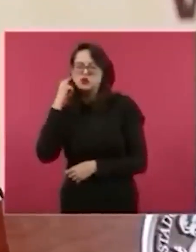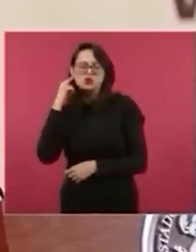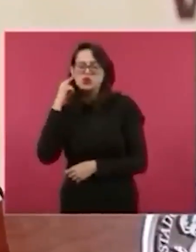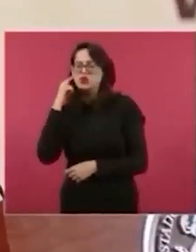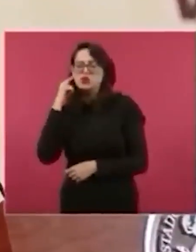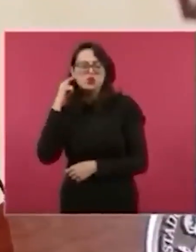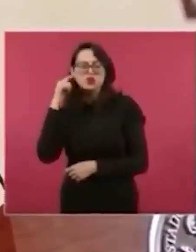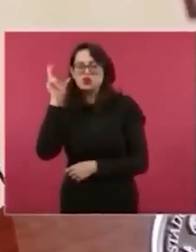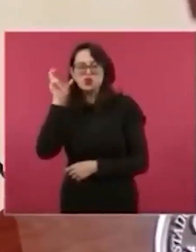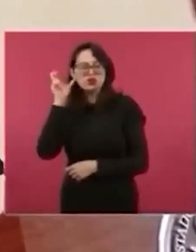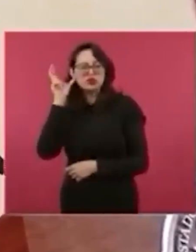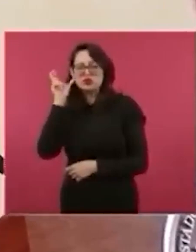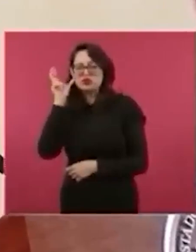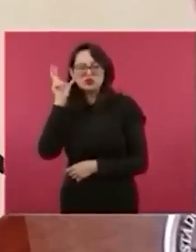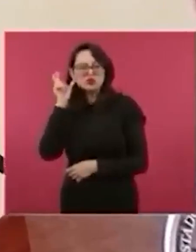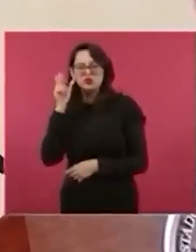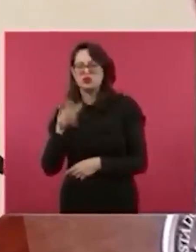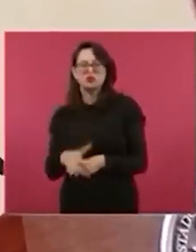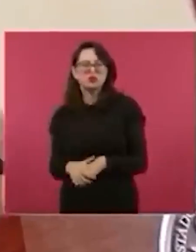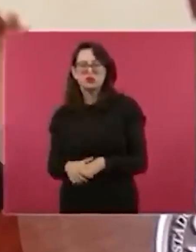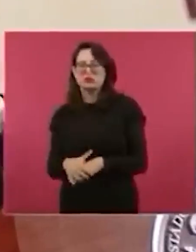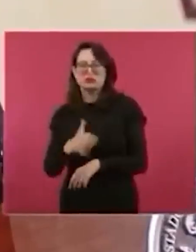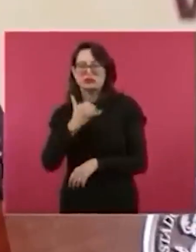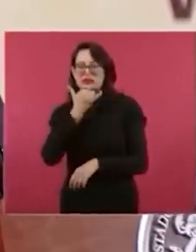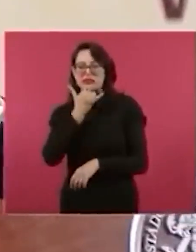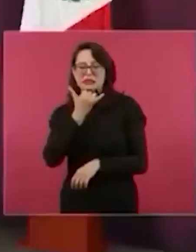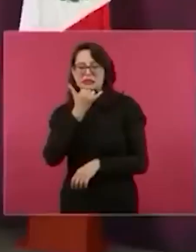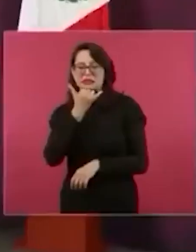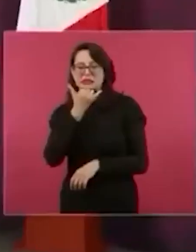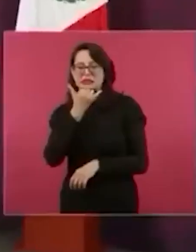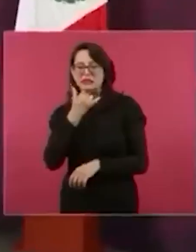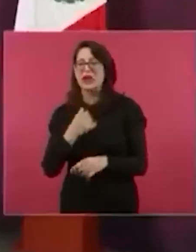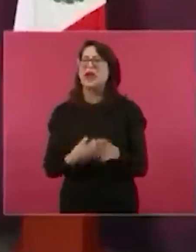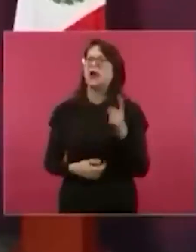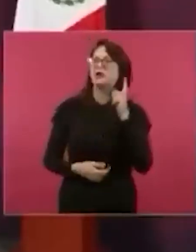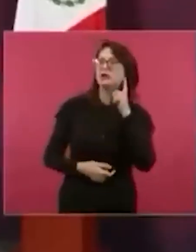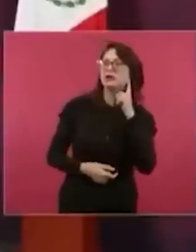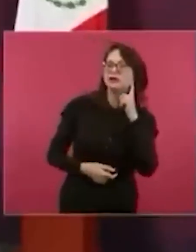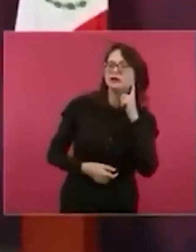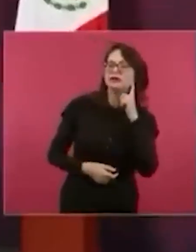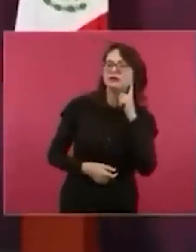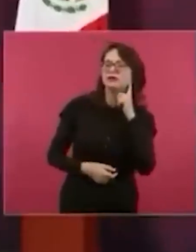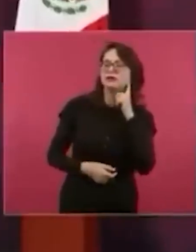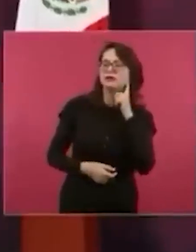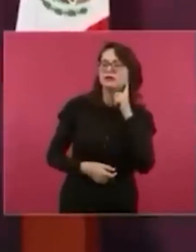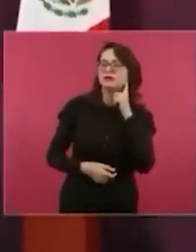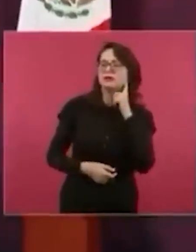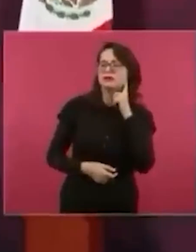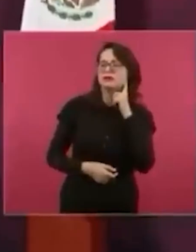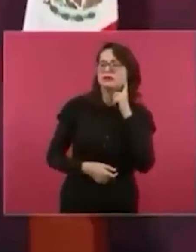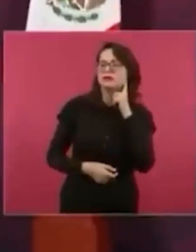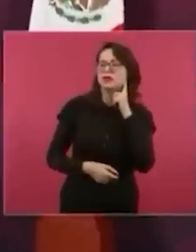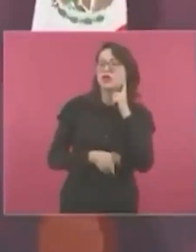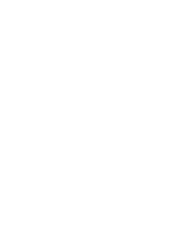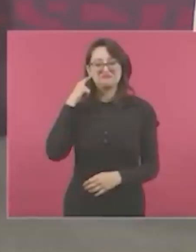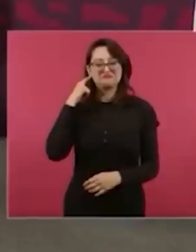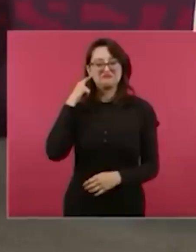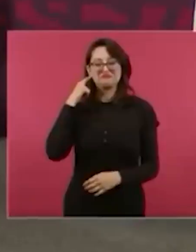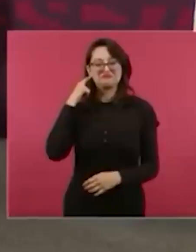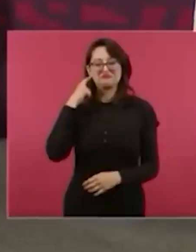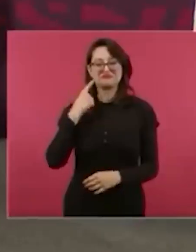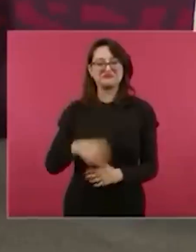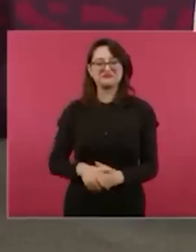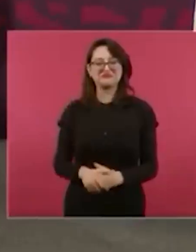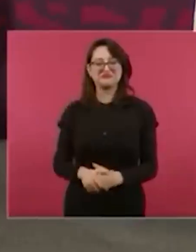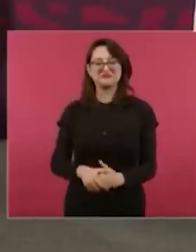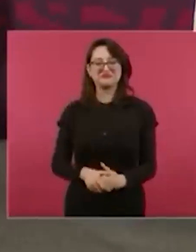incluye revocación del cargo o reelección. Esta propuesta es considerada por abogados constitucionalistas como una nueva embestida